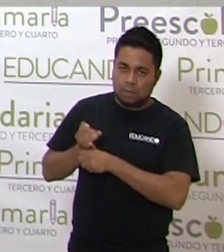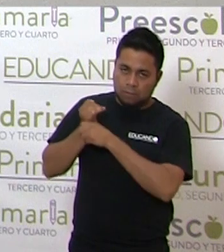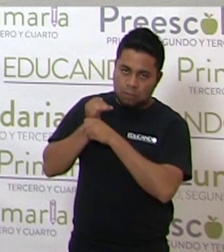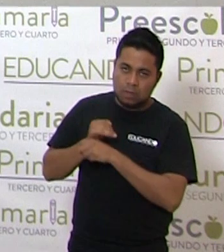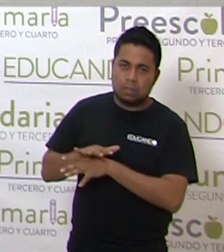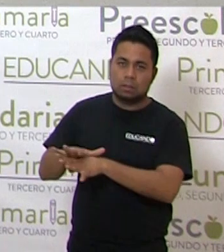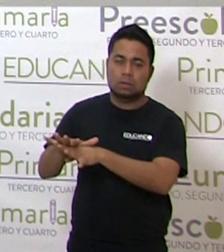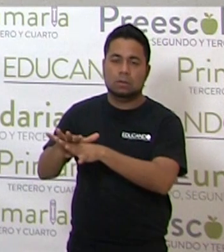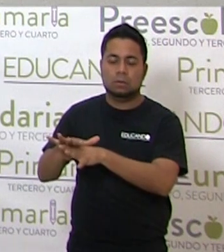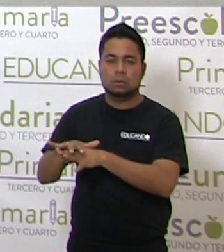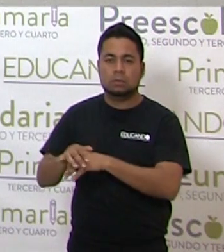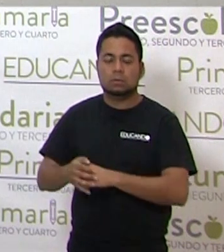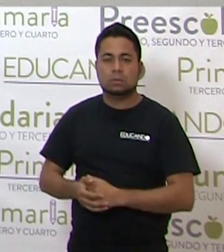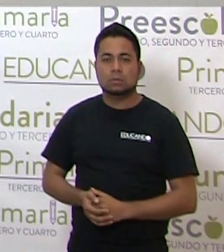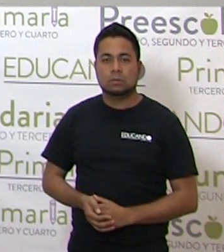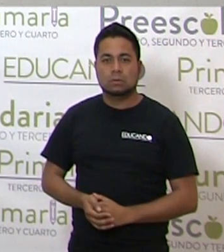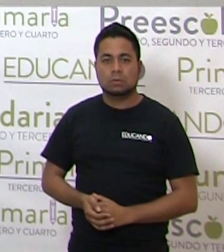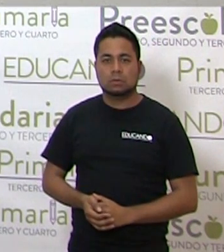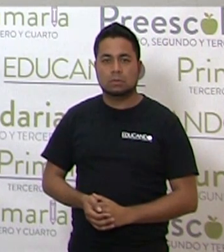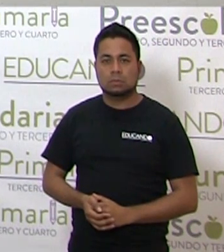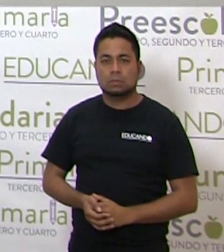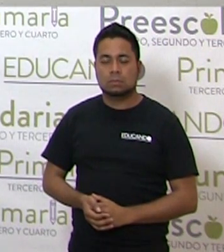información